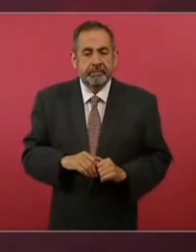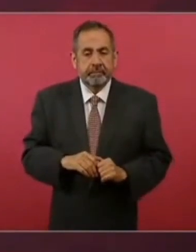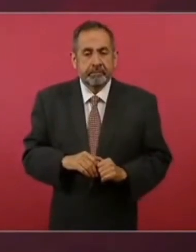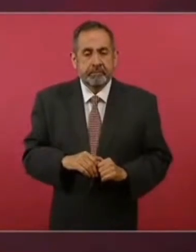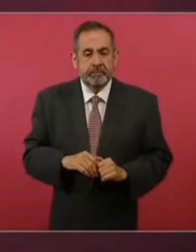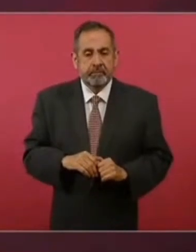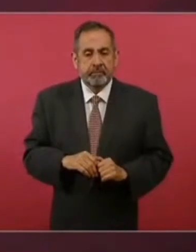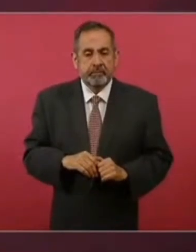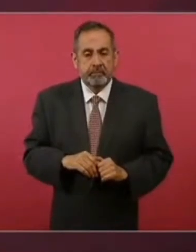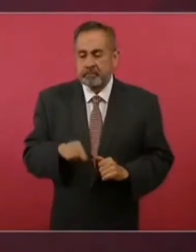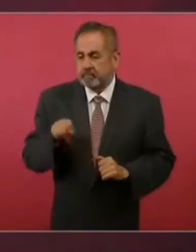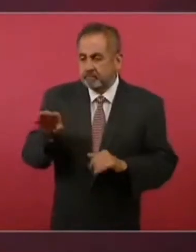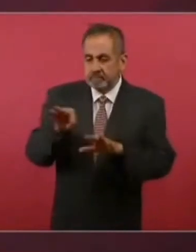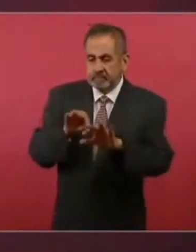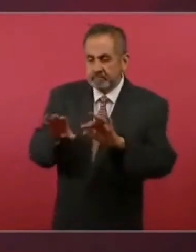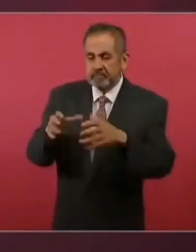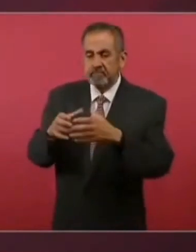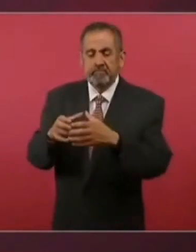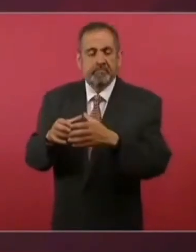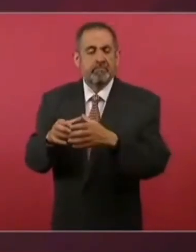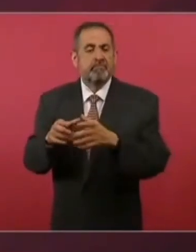a guardias civiles,